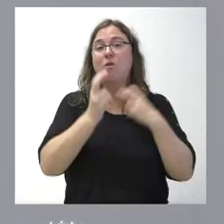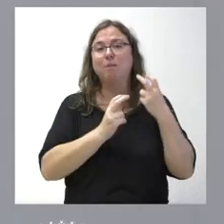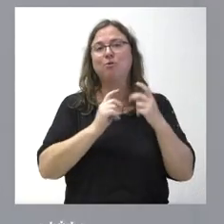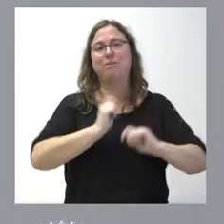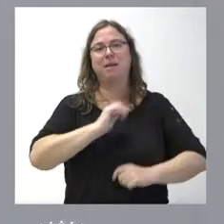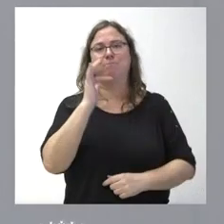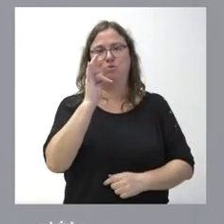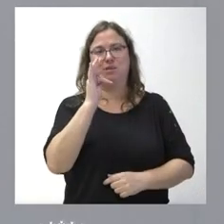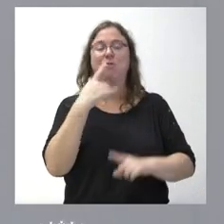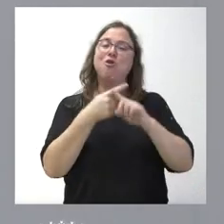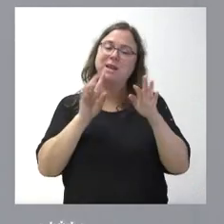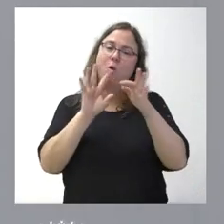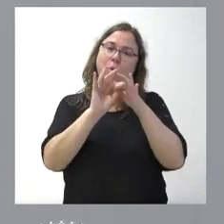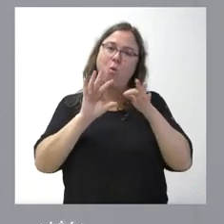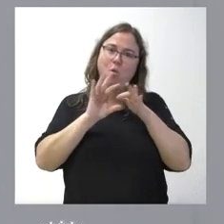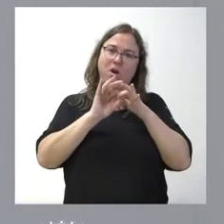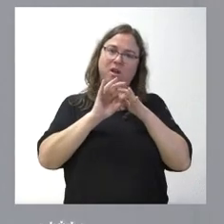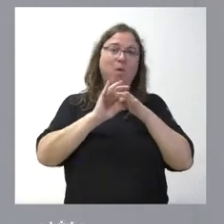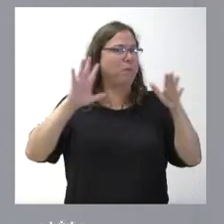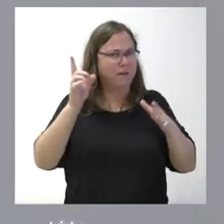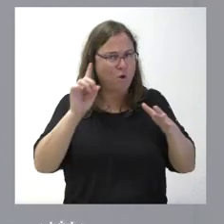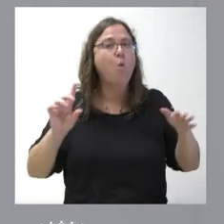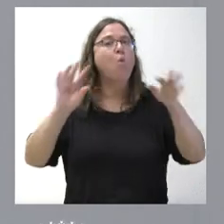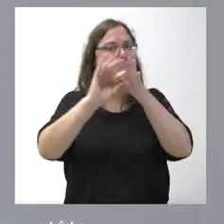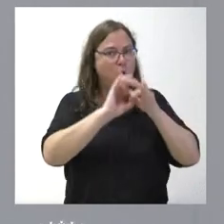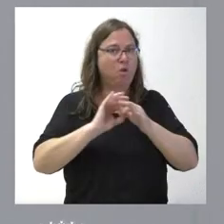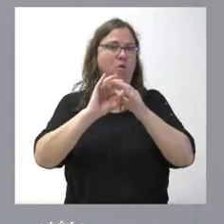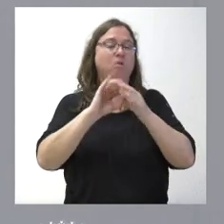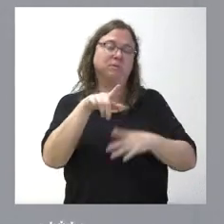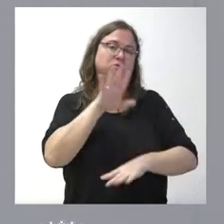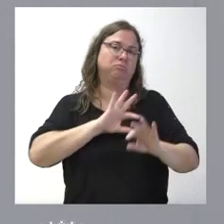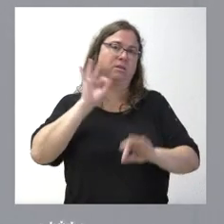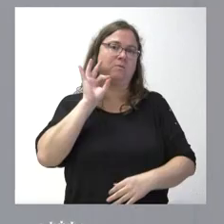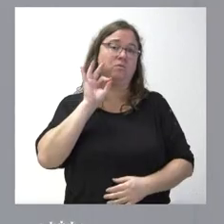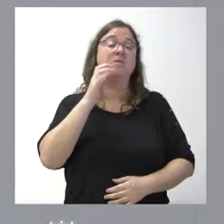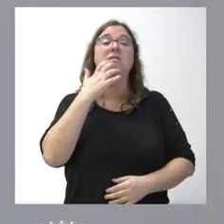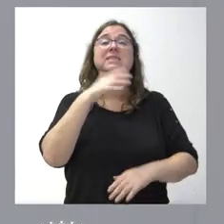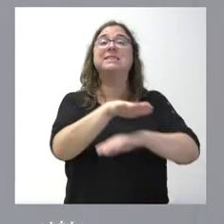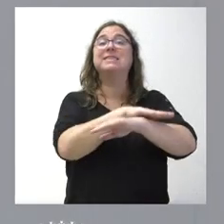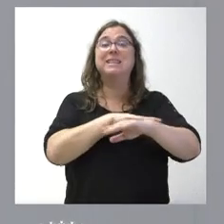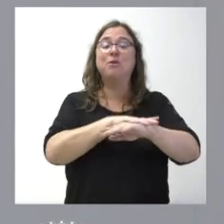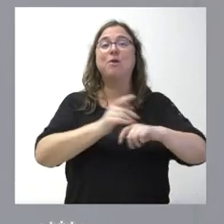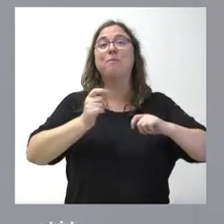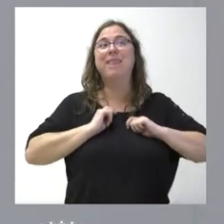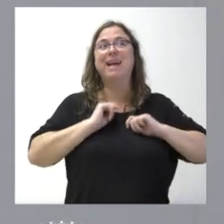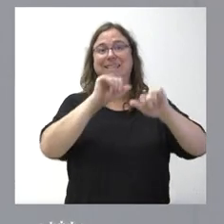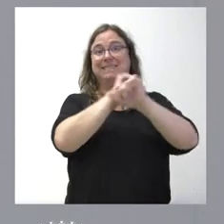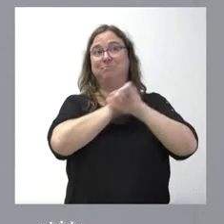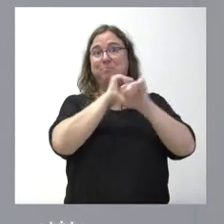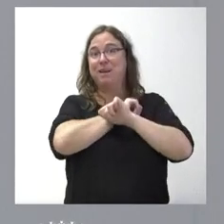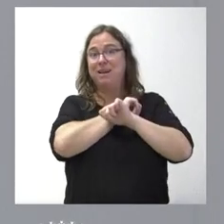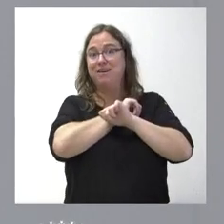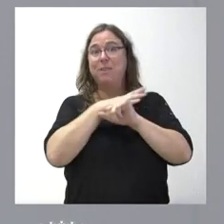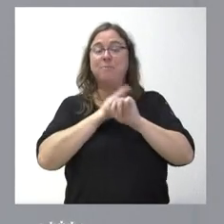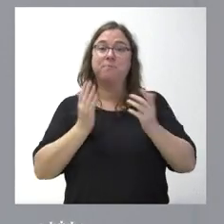aquello que nos une y no de aquello que nos divide Y eso es lo que decidimos si el gobierno nos hubiera dado esperanzas de poner en